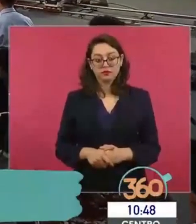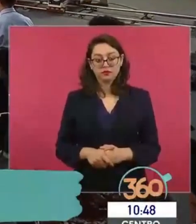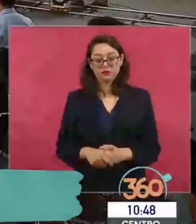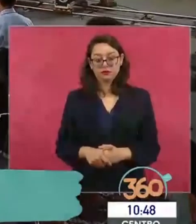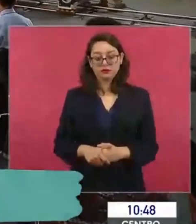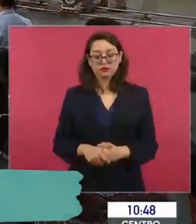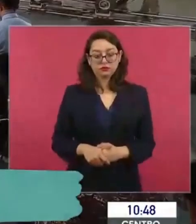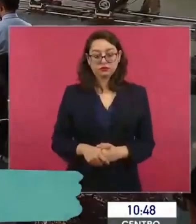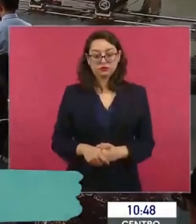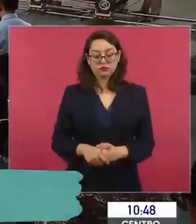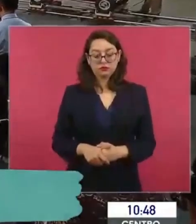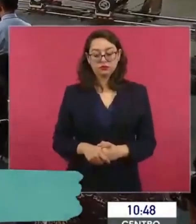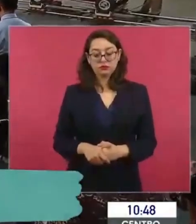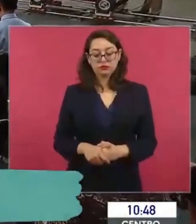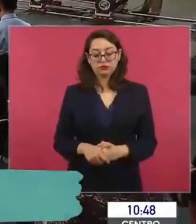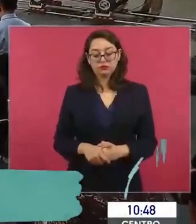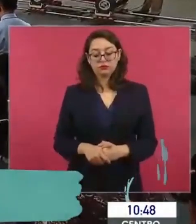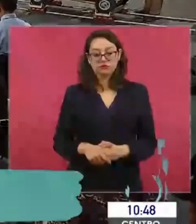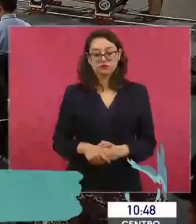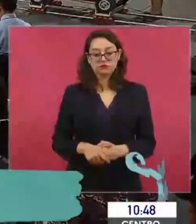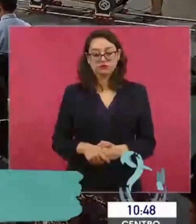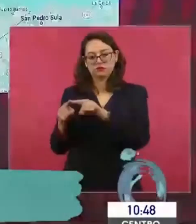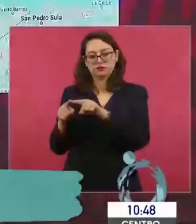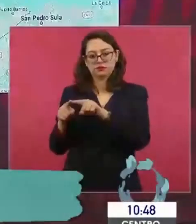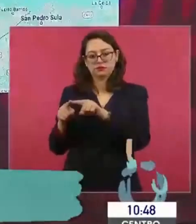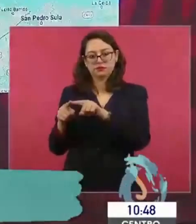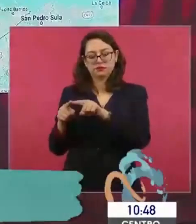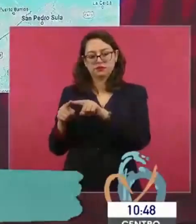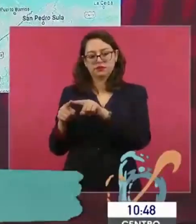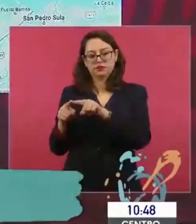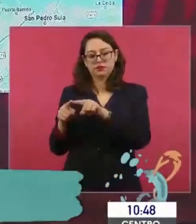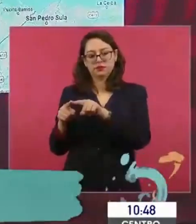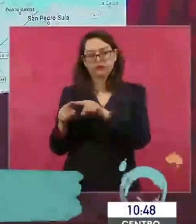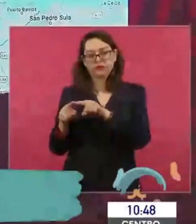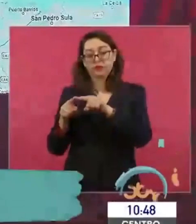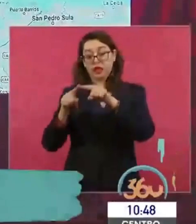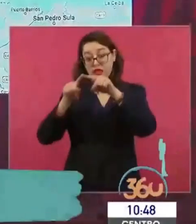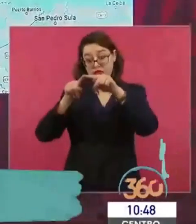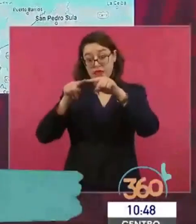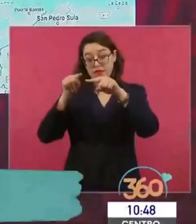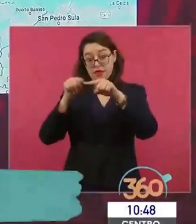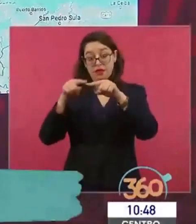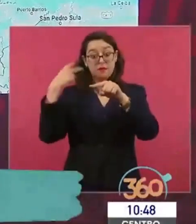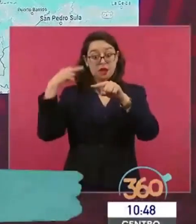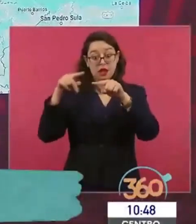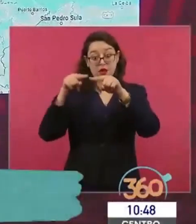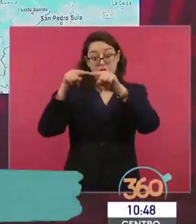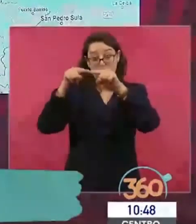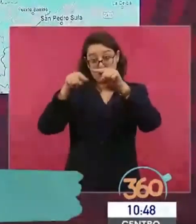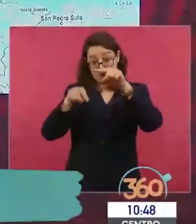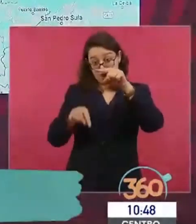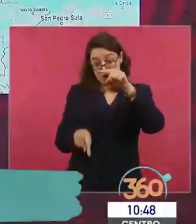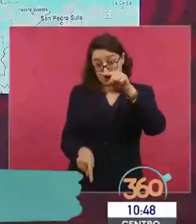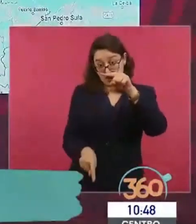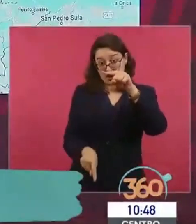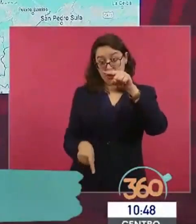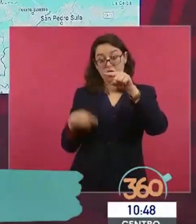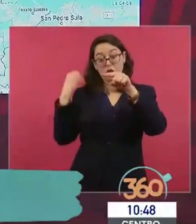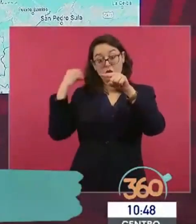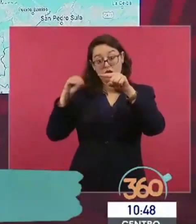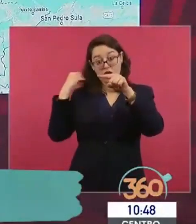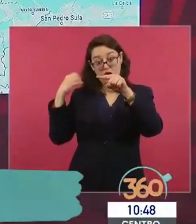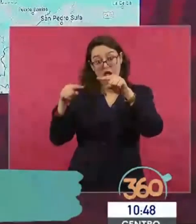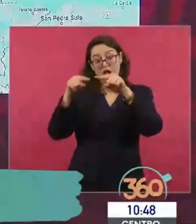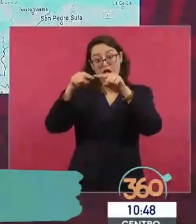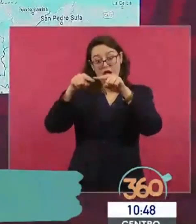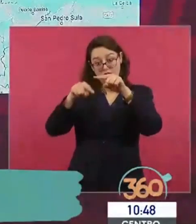hay el tren a Palenque de Coatzacoalcos va a quedar también hasta acá hasta Salina Cruz